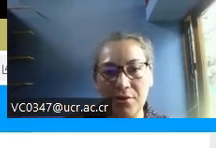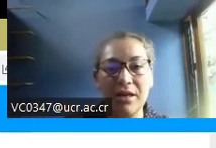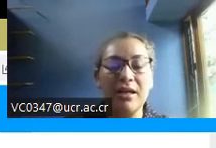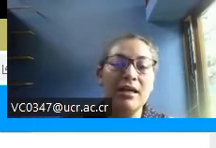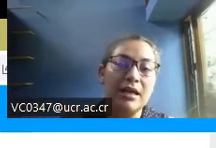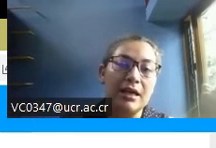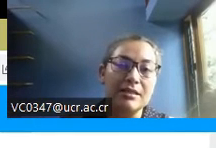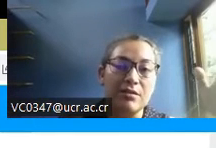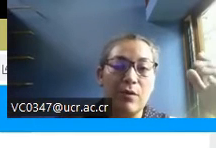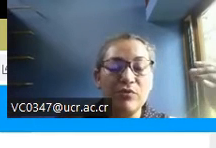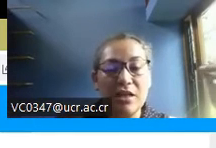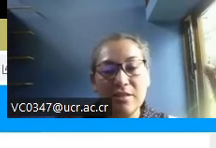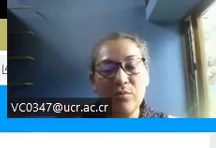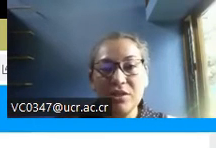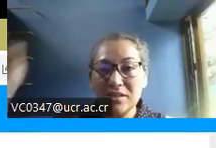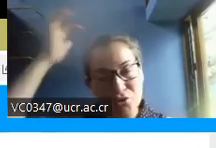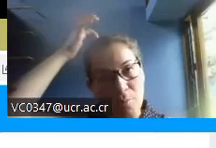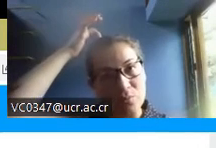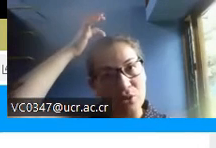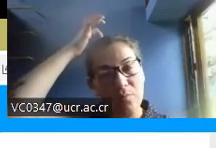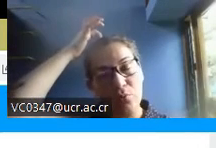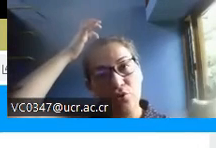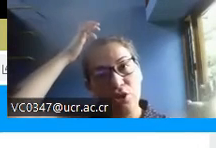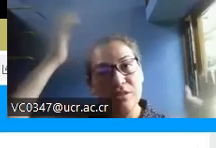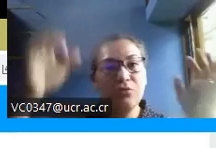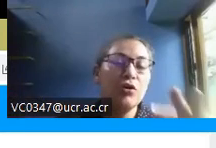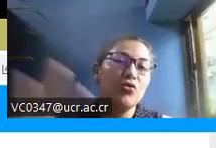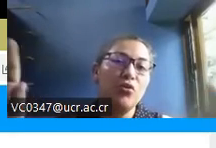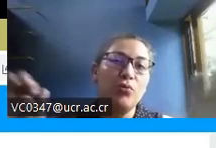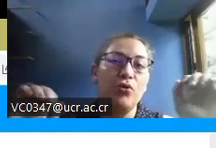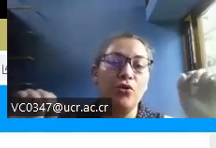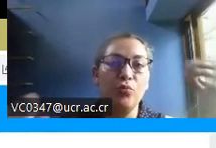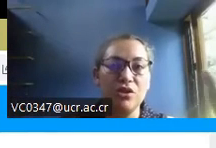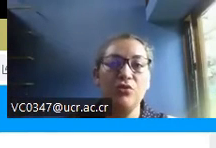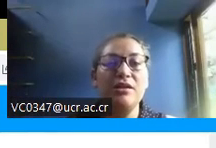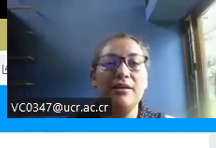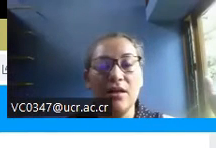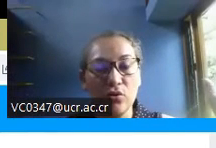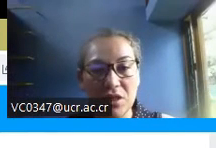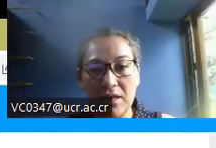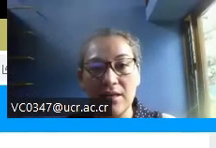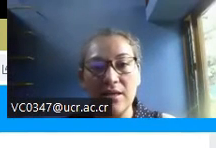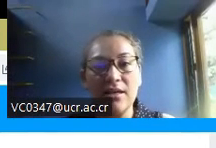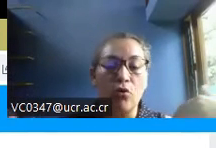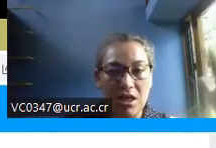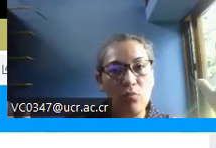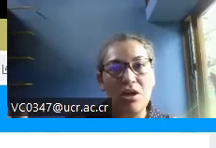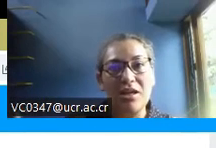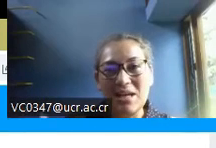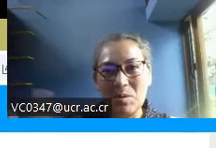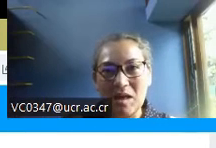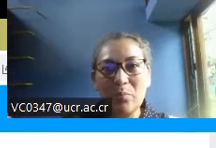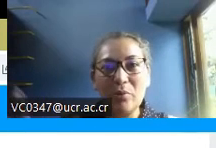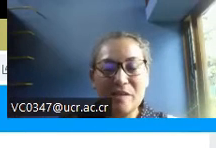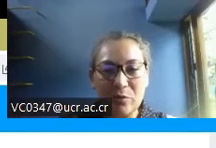la hora de grabar. Si vamos a ir a hacer tomas, por ejemplo, yo quiero hacer un recorrido por los museos de San José, ¿ok? Voy